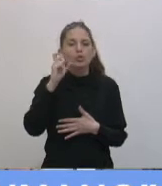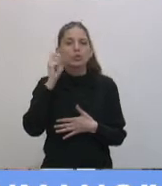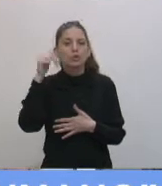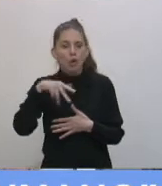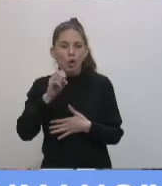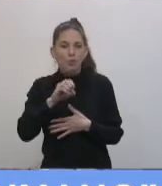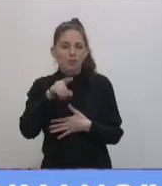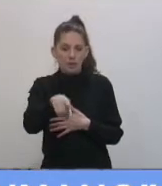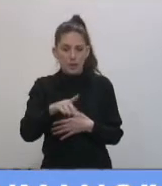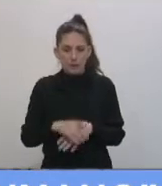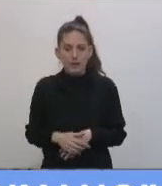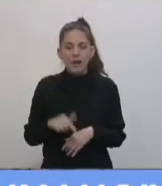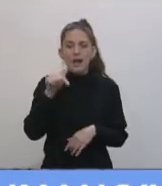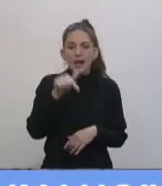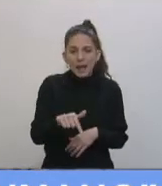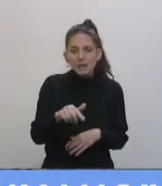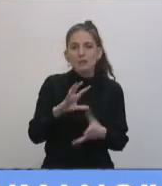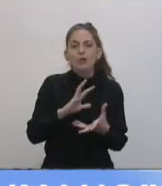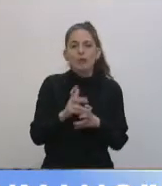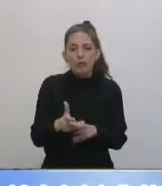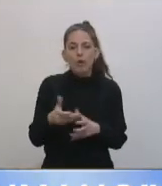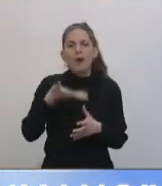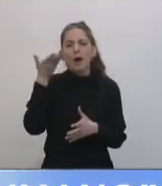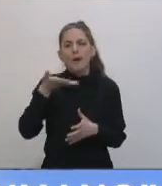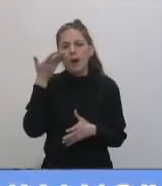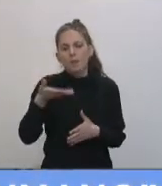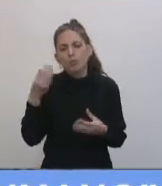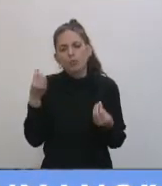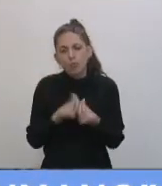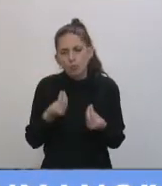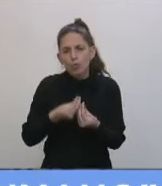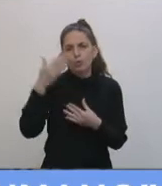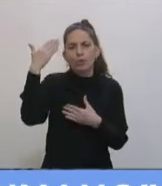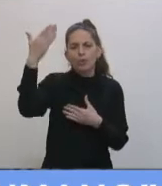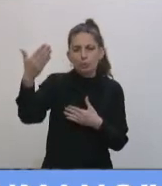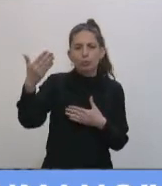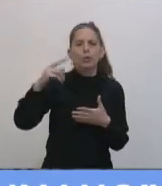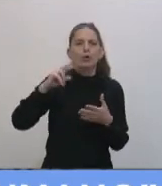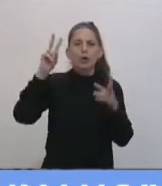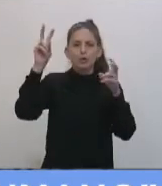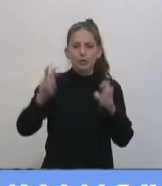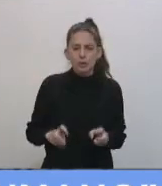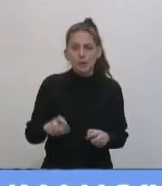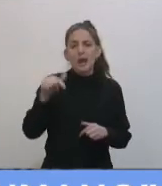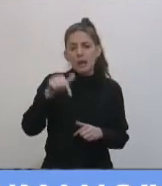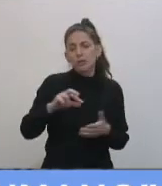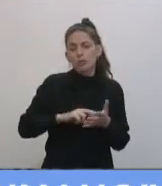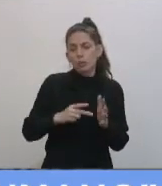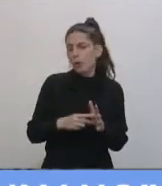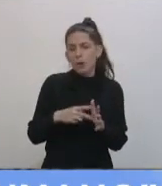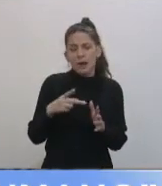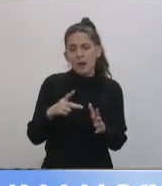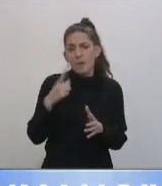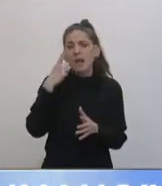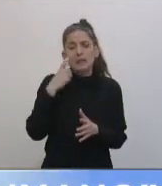Solamente sirve esto, hemos hablado tanto del presente, del futuro, de los problemas, obviamente que esto es un problema, es algo triste en